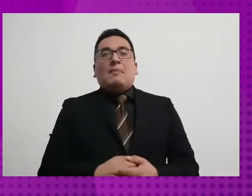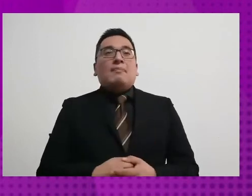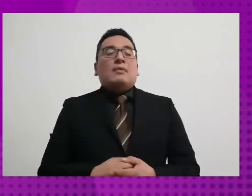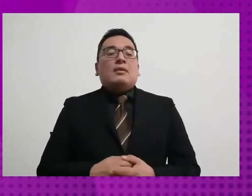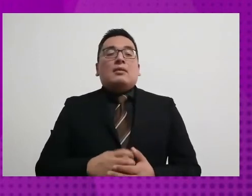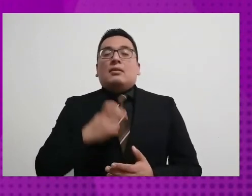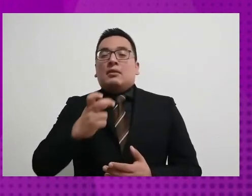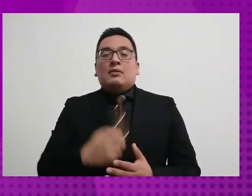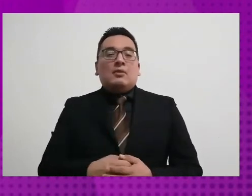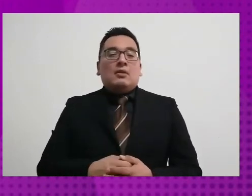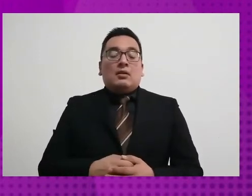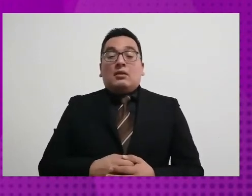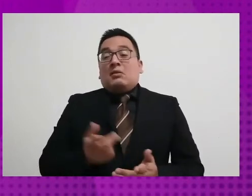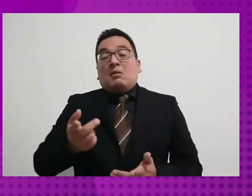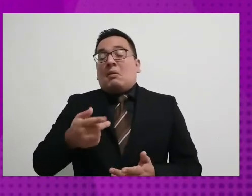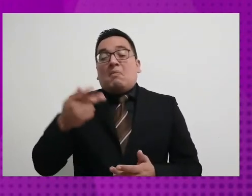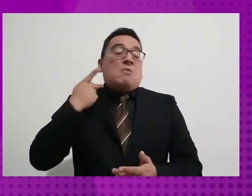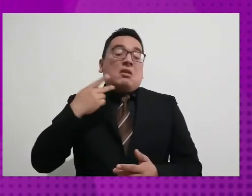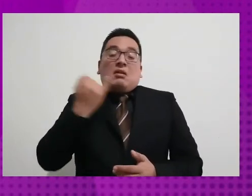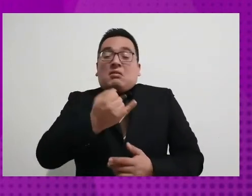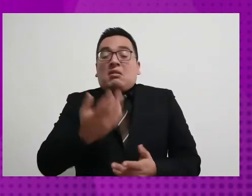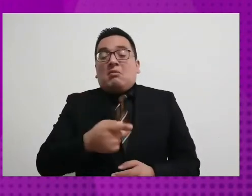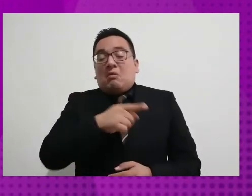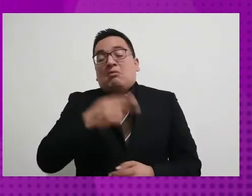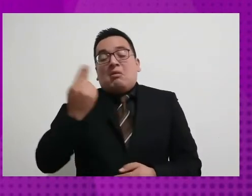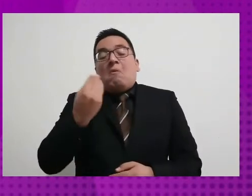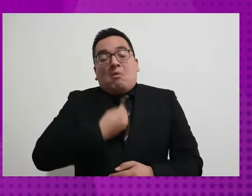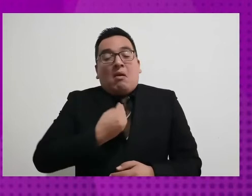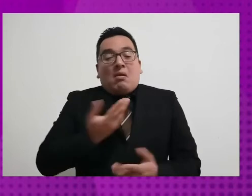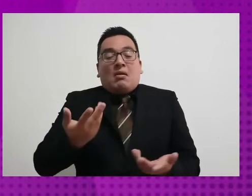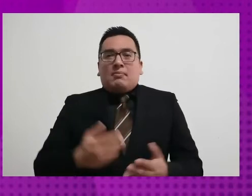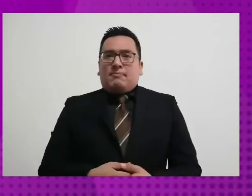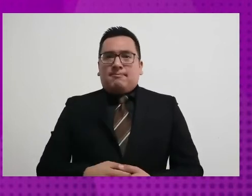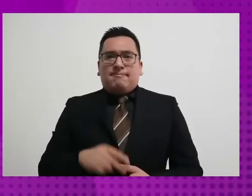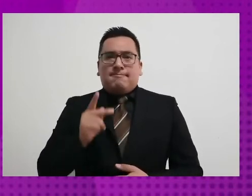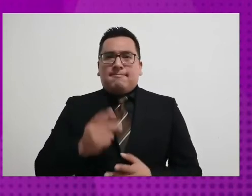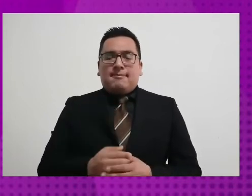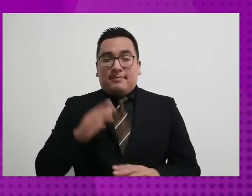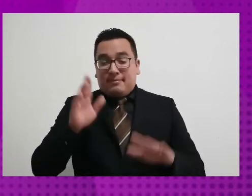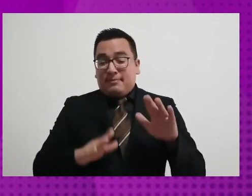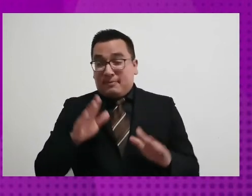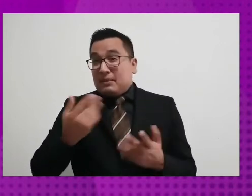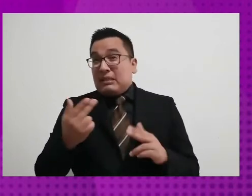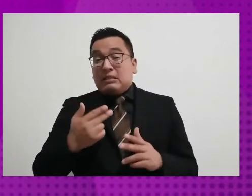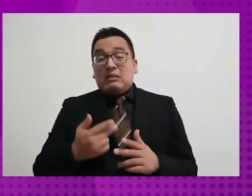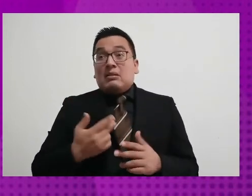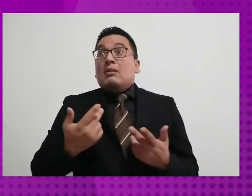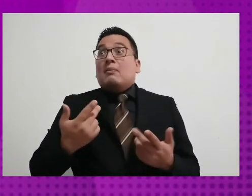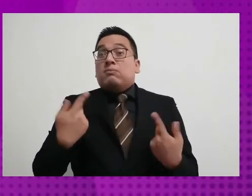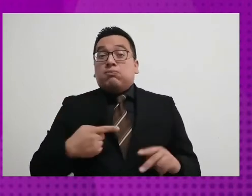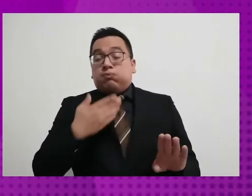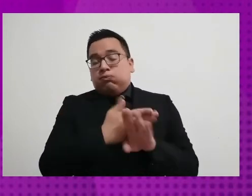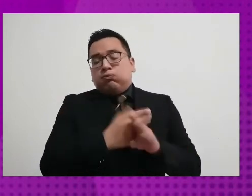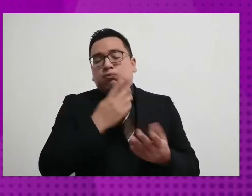deben vivir en política y si nos gusta la política, pues tenemos que aguantar ese tipo de conductas y de tratos, que además llegan hasta la muerte, ¿no? O sea,